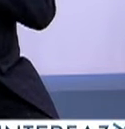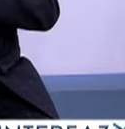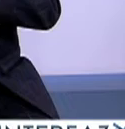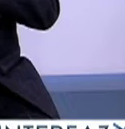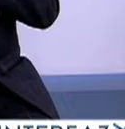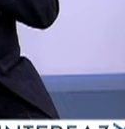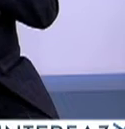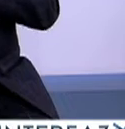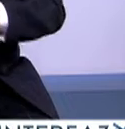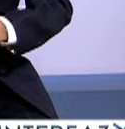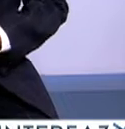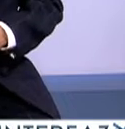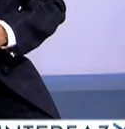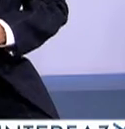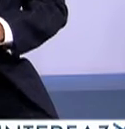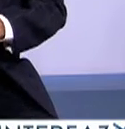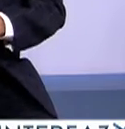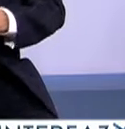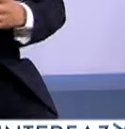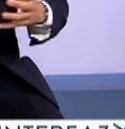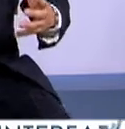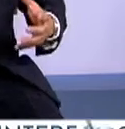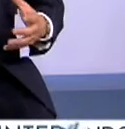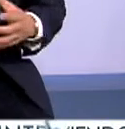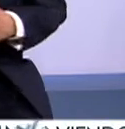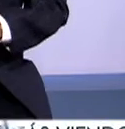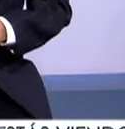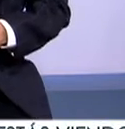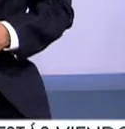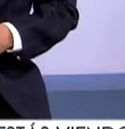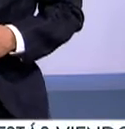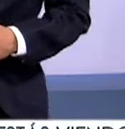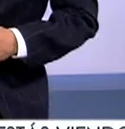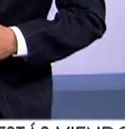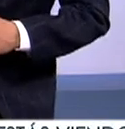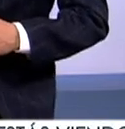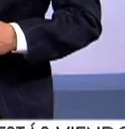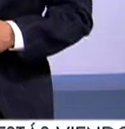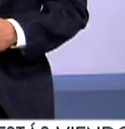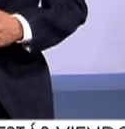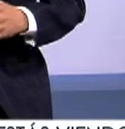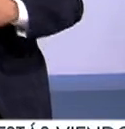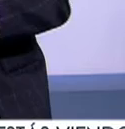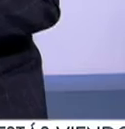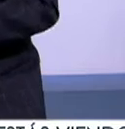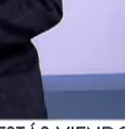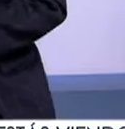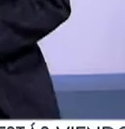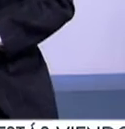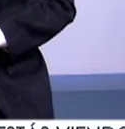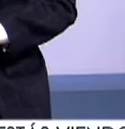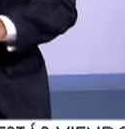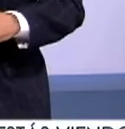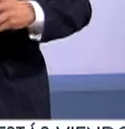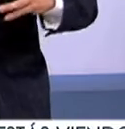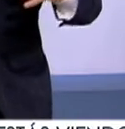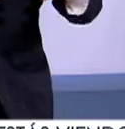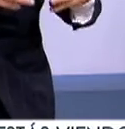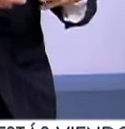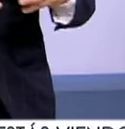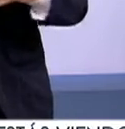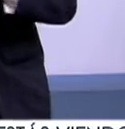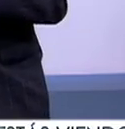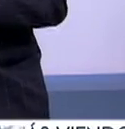de 50 personas. ¿Por qué este impacto? Bueno, no necesariamente surge a partir de la idea de